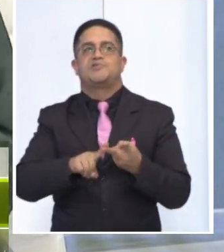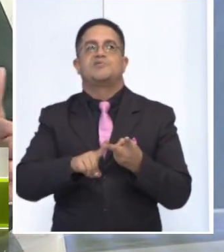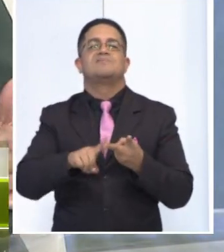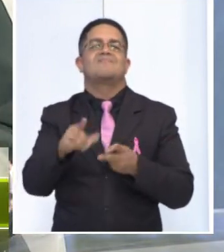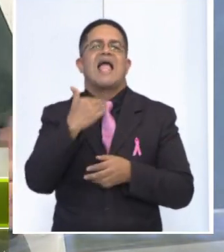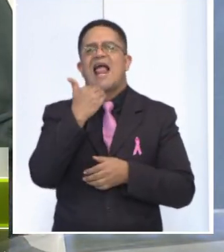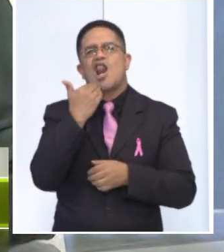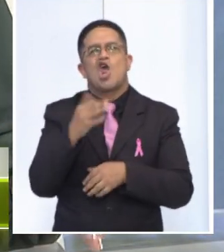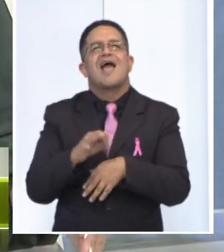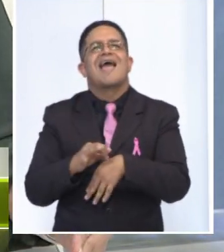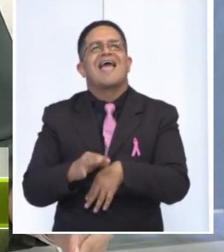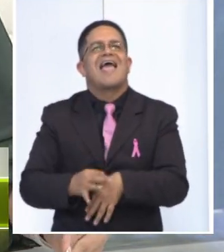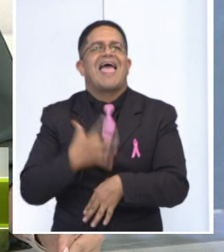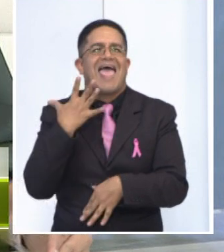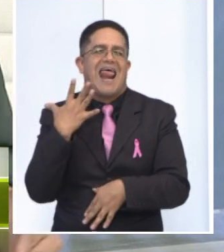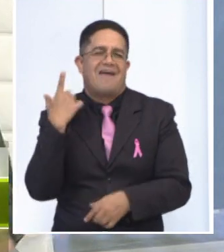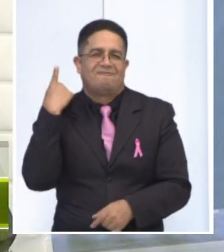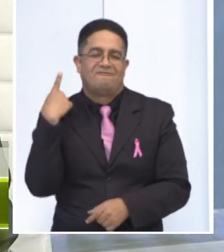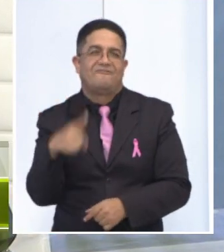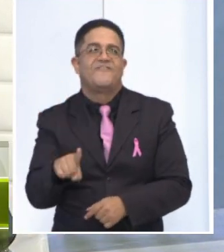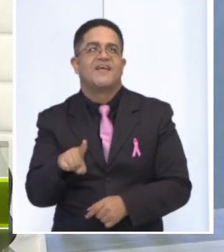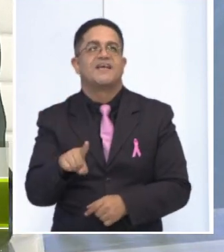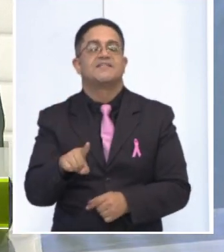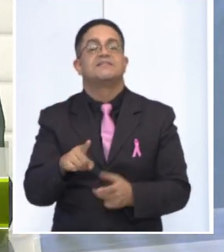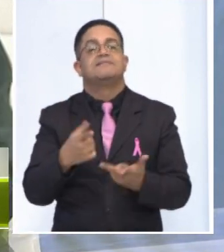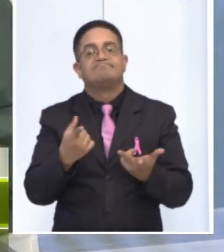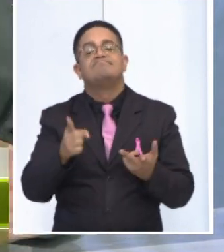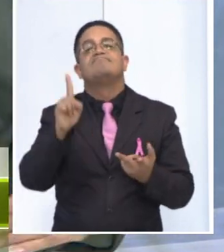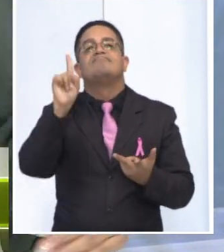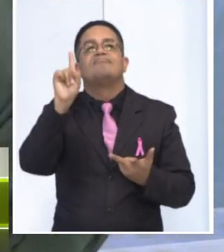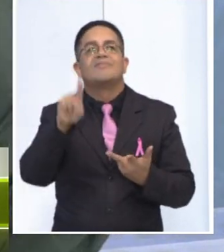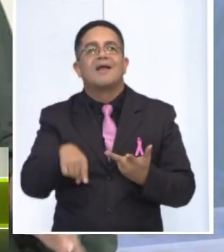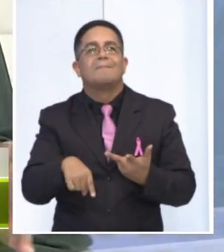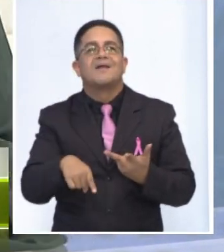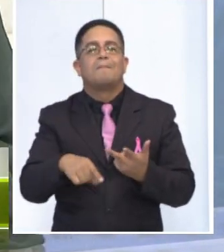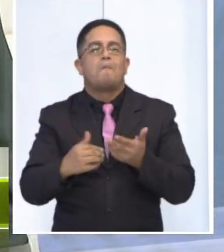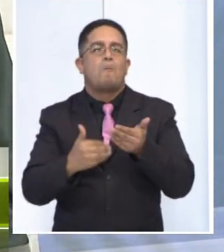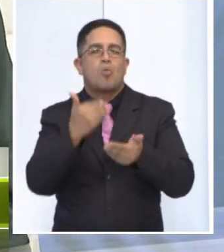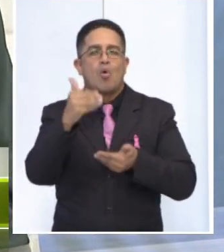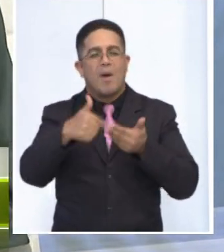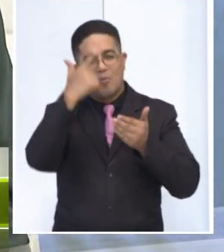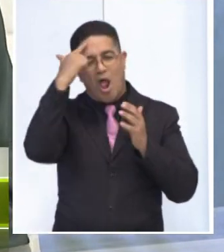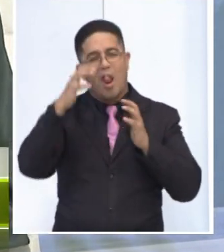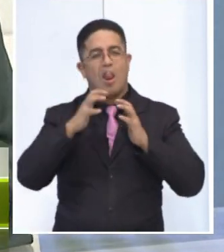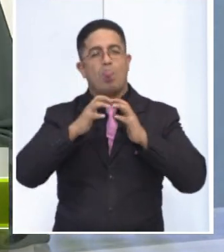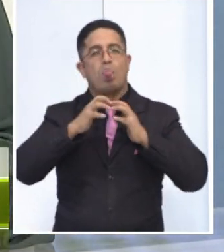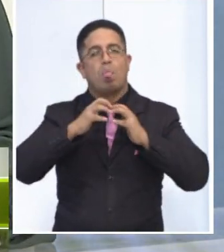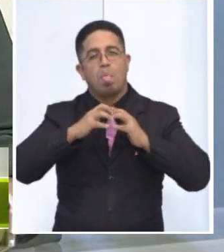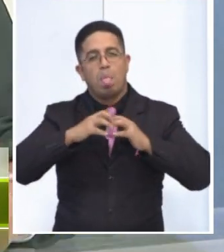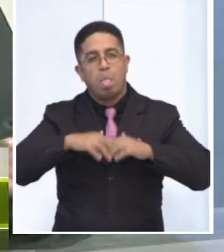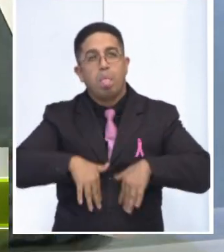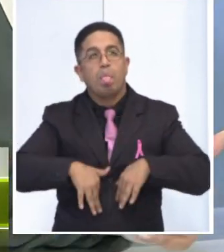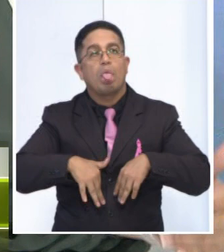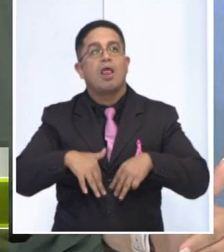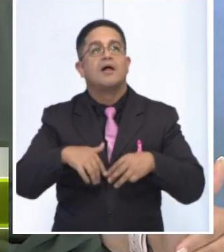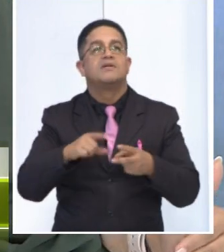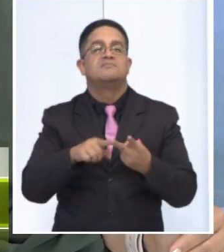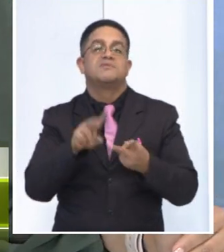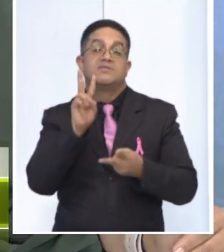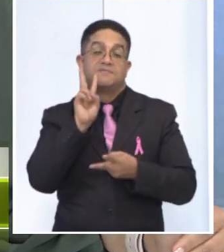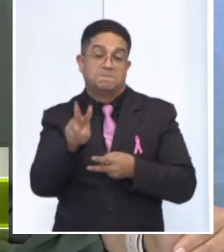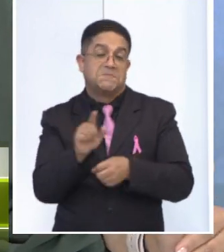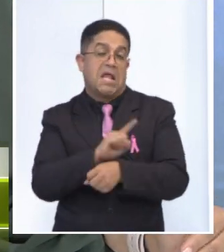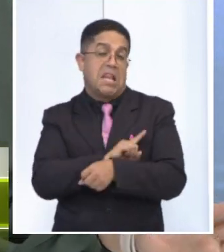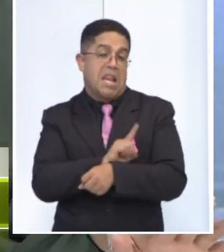bueno, el más grave que existe, ¿no? Y además, bueno, el deterioro progresivo de la salud del paciente, porque sí, se ve mucho más rápido y